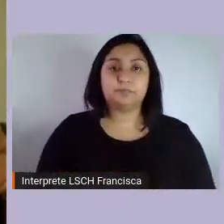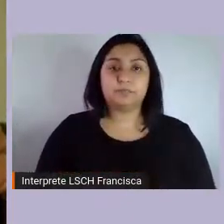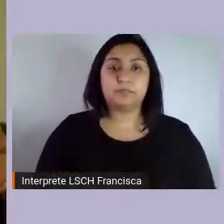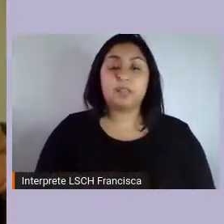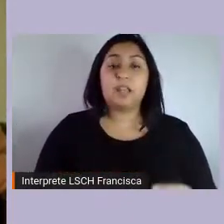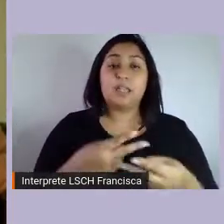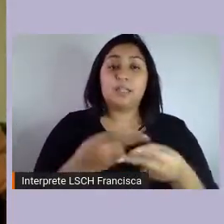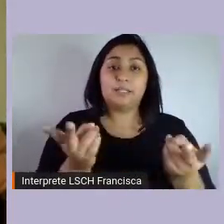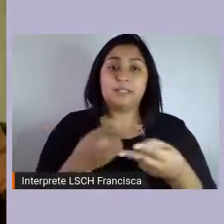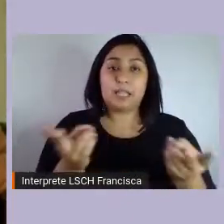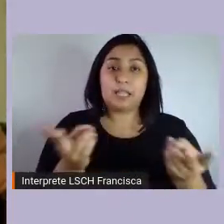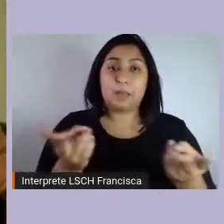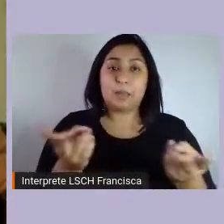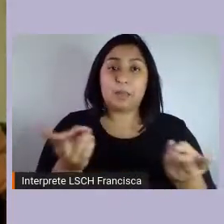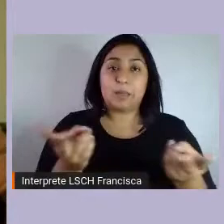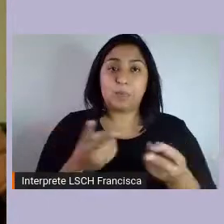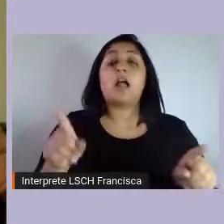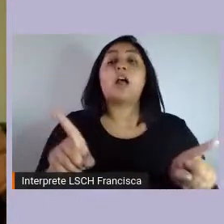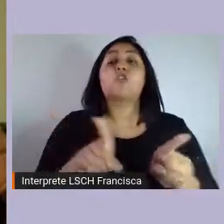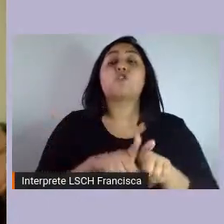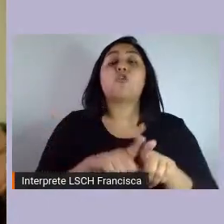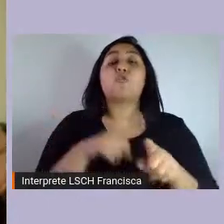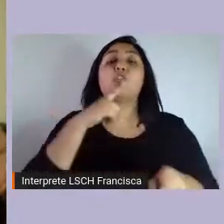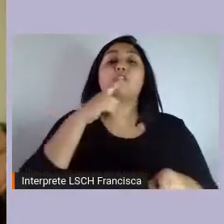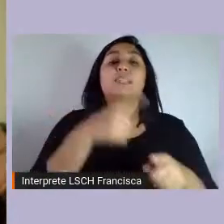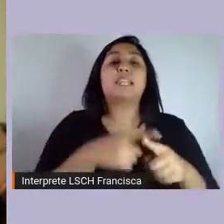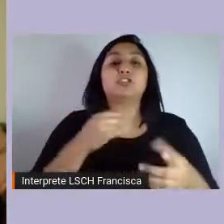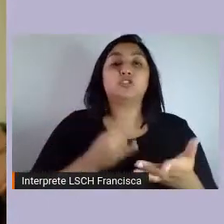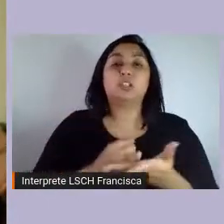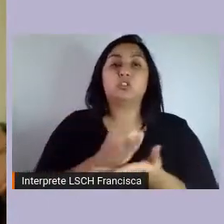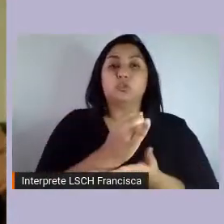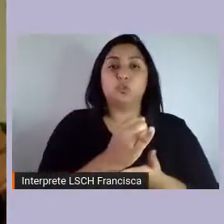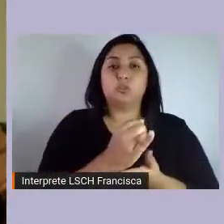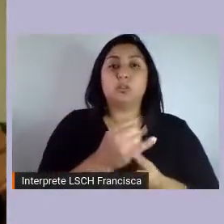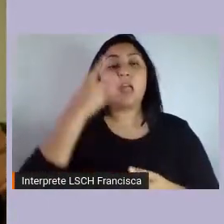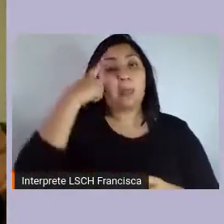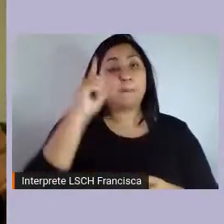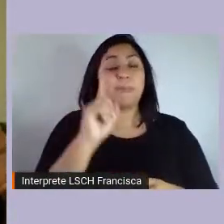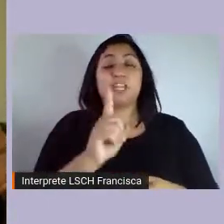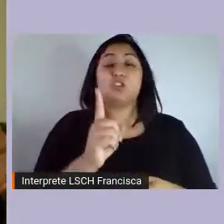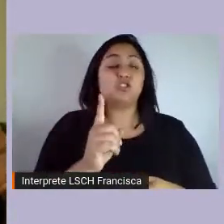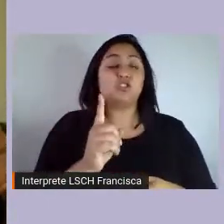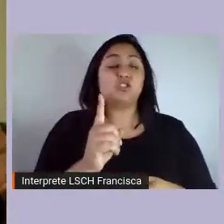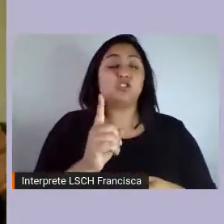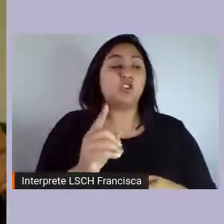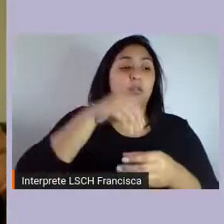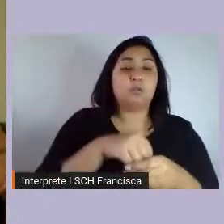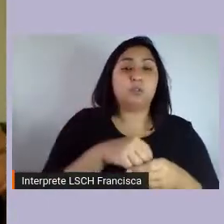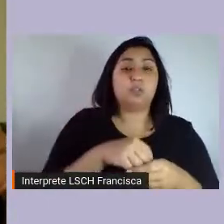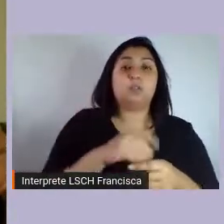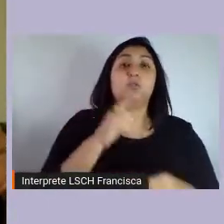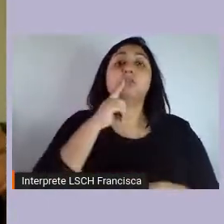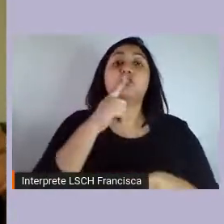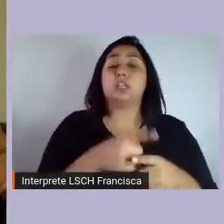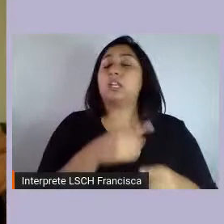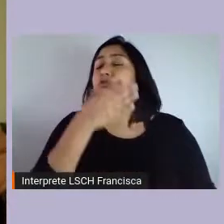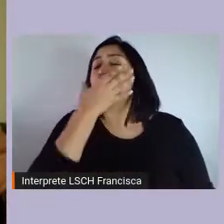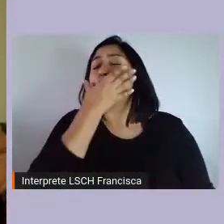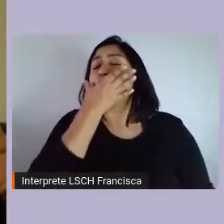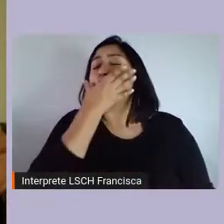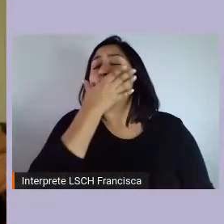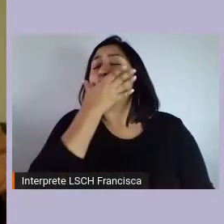esto como texto introductorio. Pero como digo, no hacía parte, ni dan cuenta esos textos, aunque son muy hermosísimos,